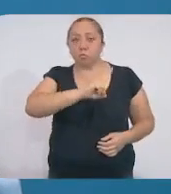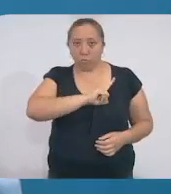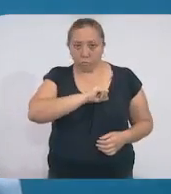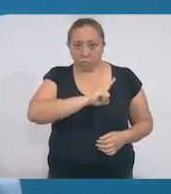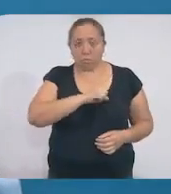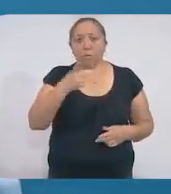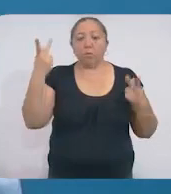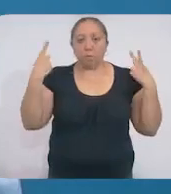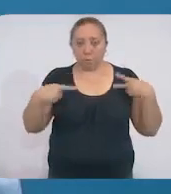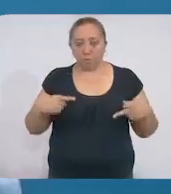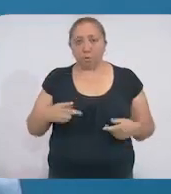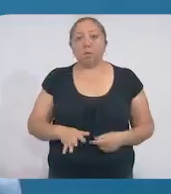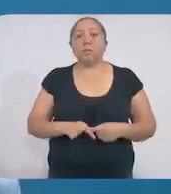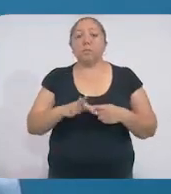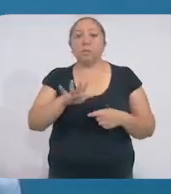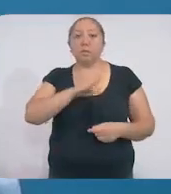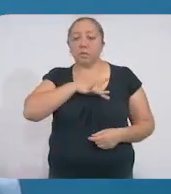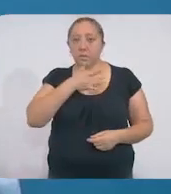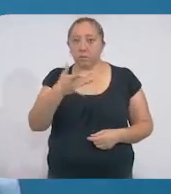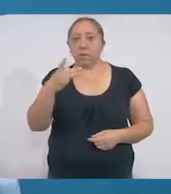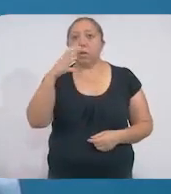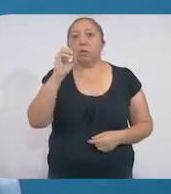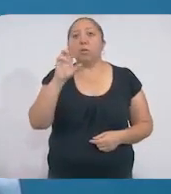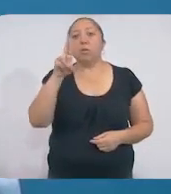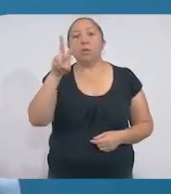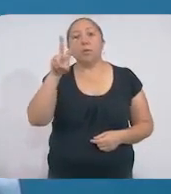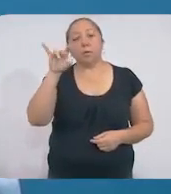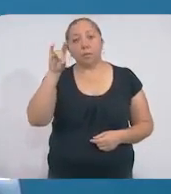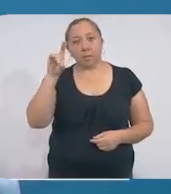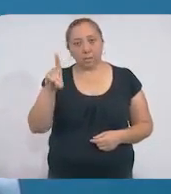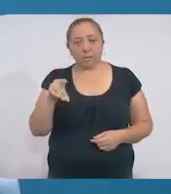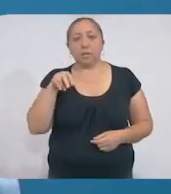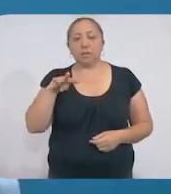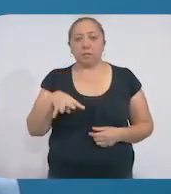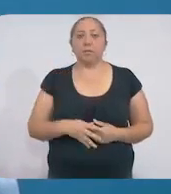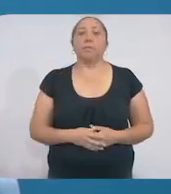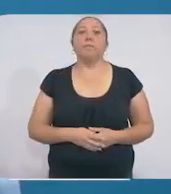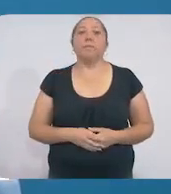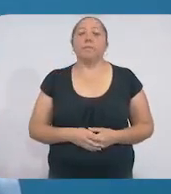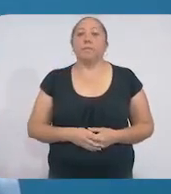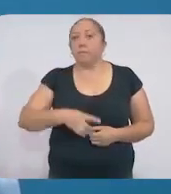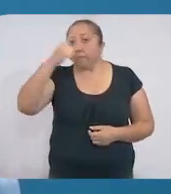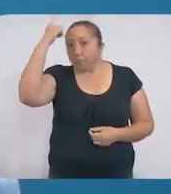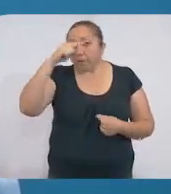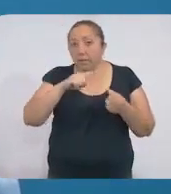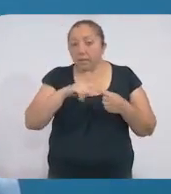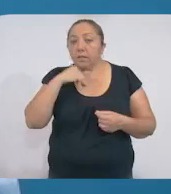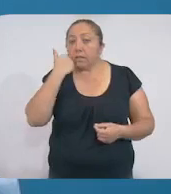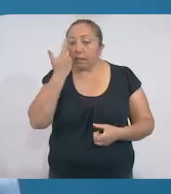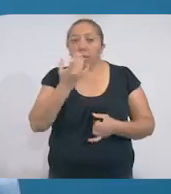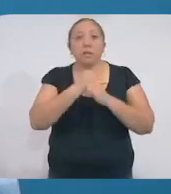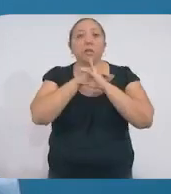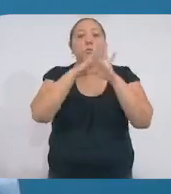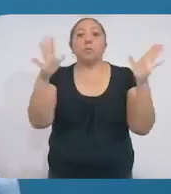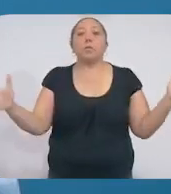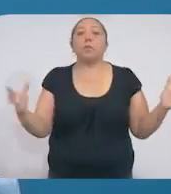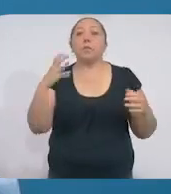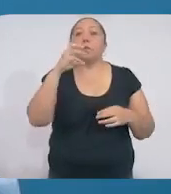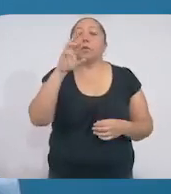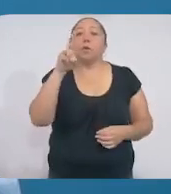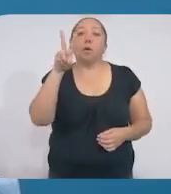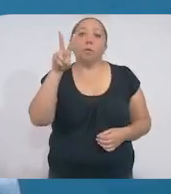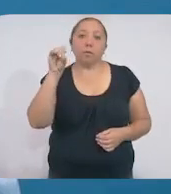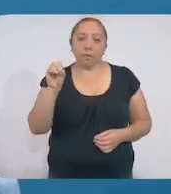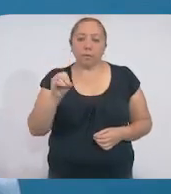exclusivo de personas que presentan síntomas del coronavirus COVID-19. Para quienes deseen información sobre el